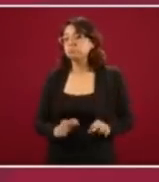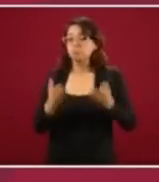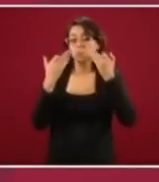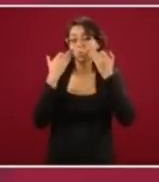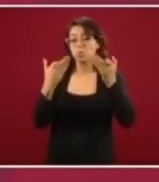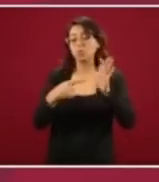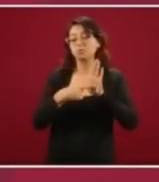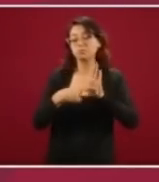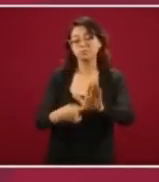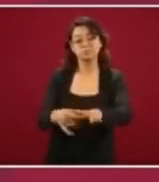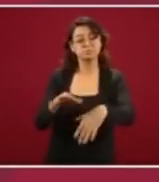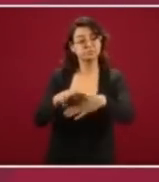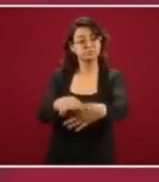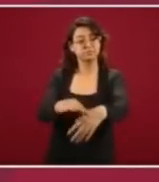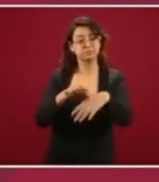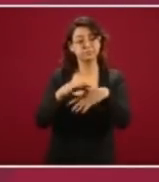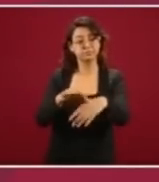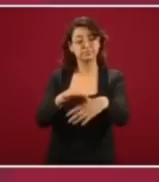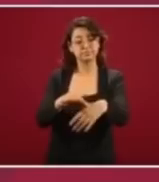que